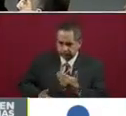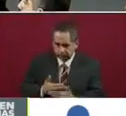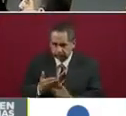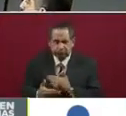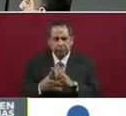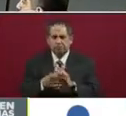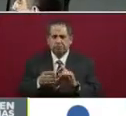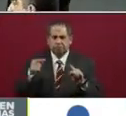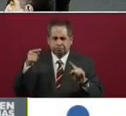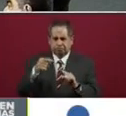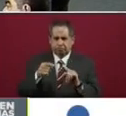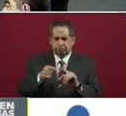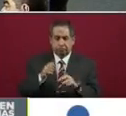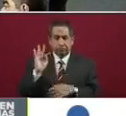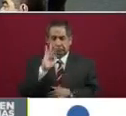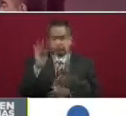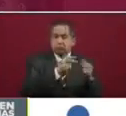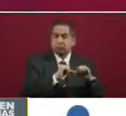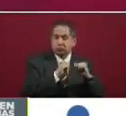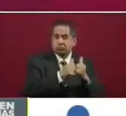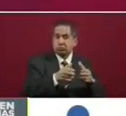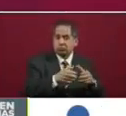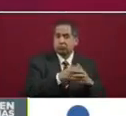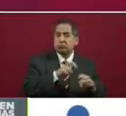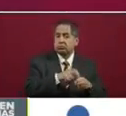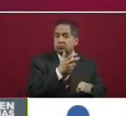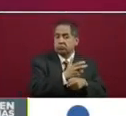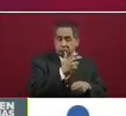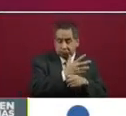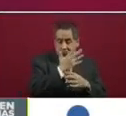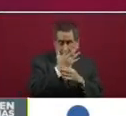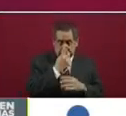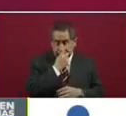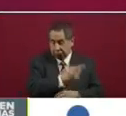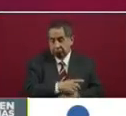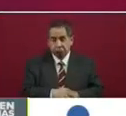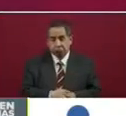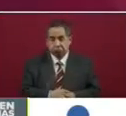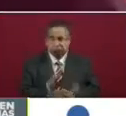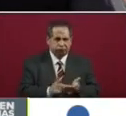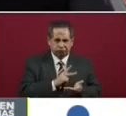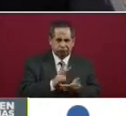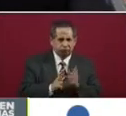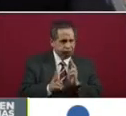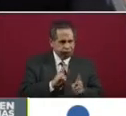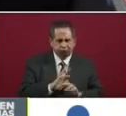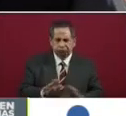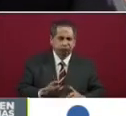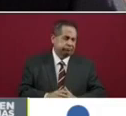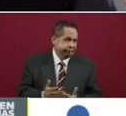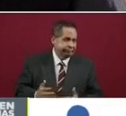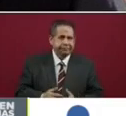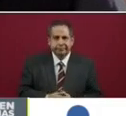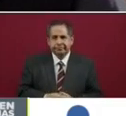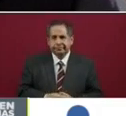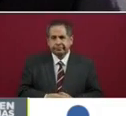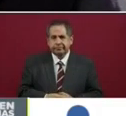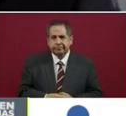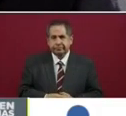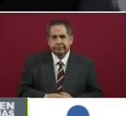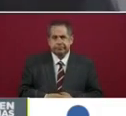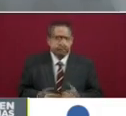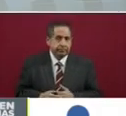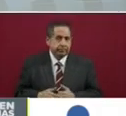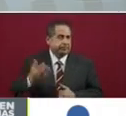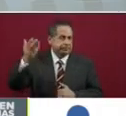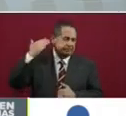dichas solicitudes. Asimismo, de forma específica, López Obrador les pidió confiar en la jefa de gobierno de la Ciudad de México, Claudia Sheinbaum, y que